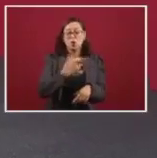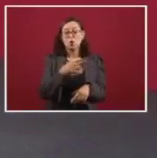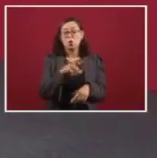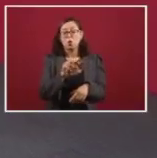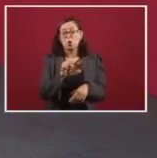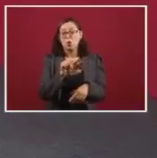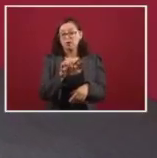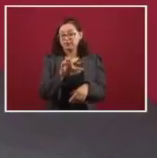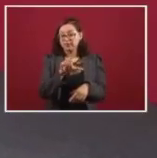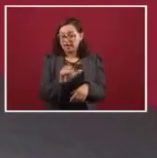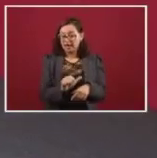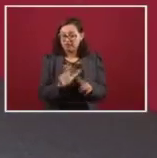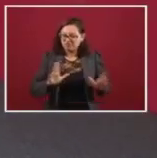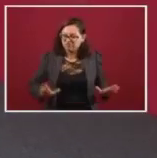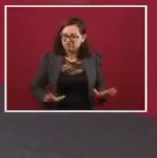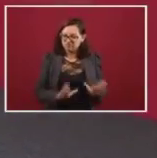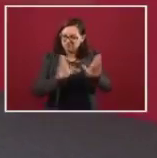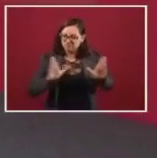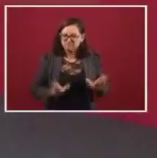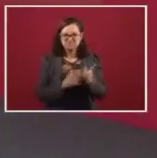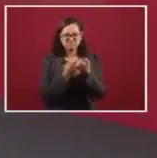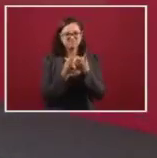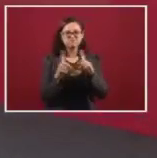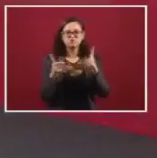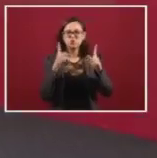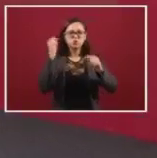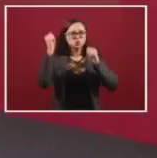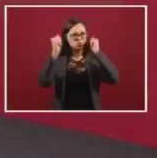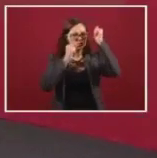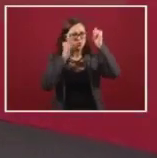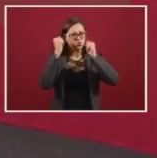mucho potencial turístico.